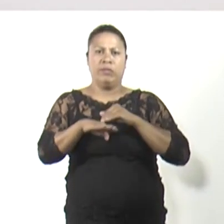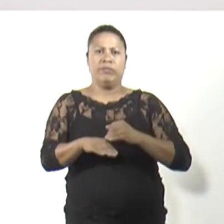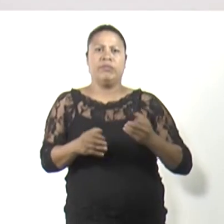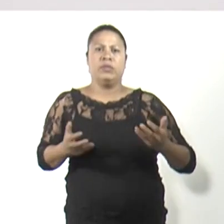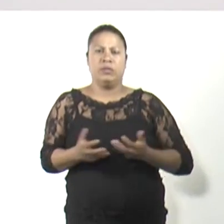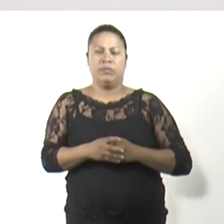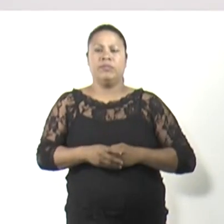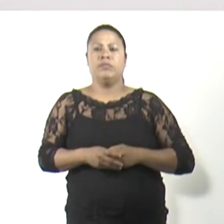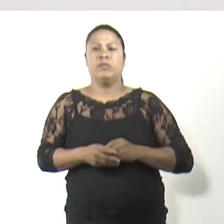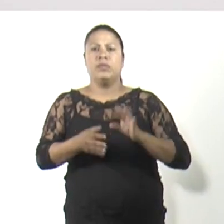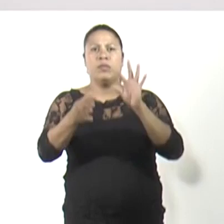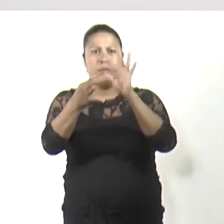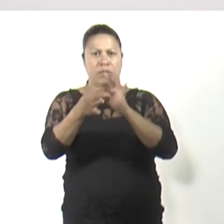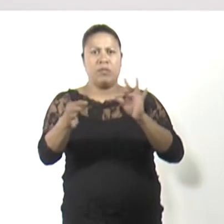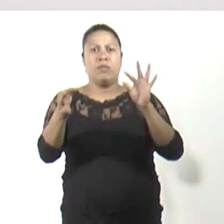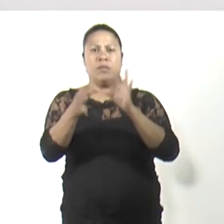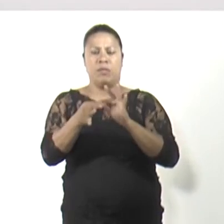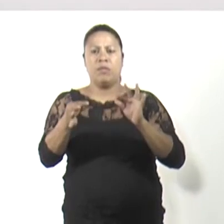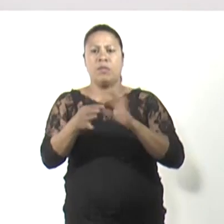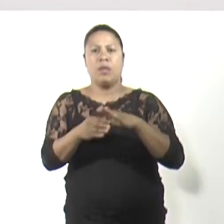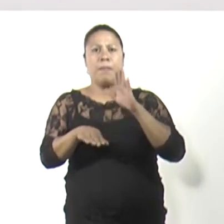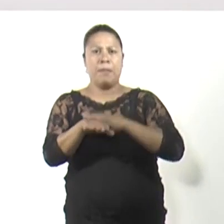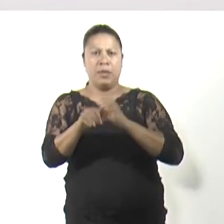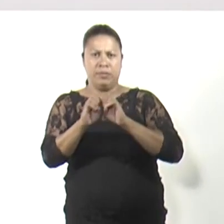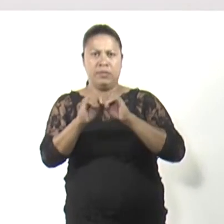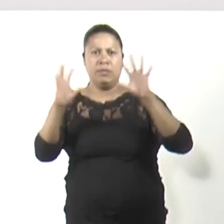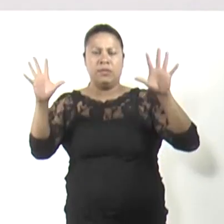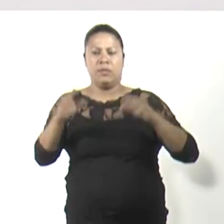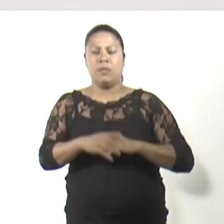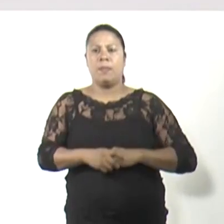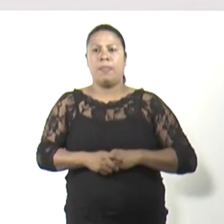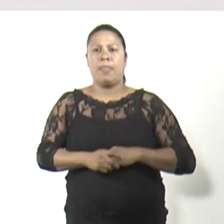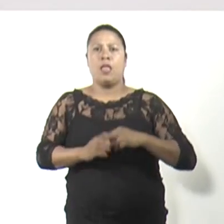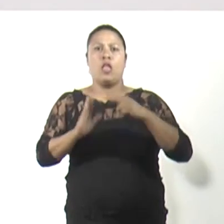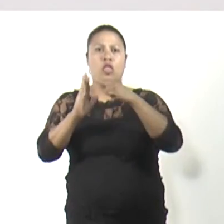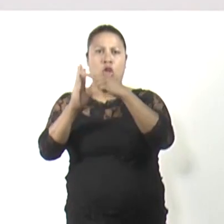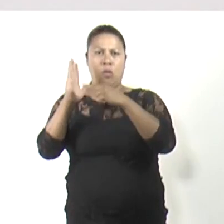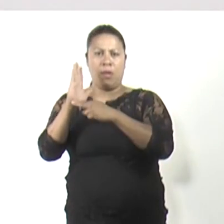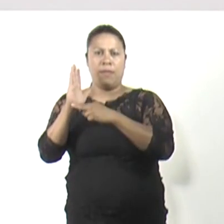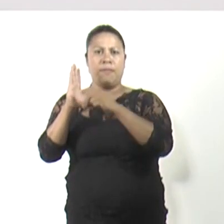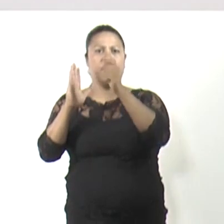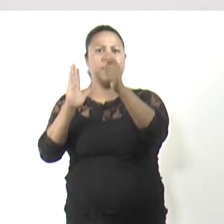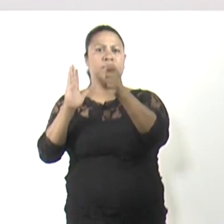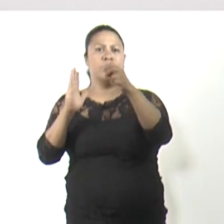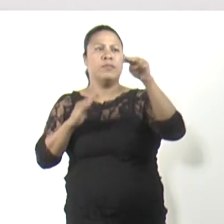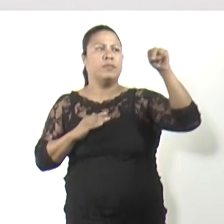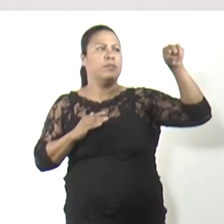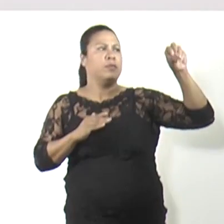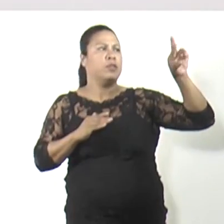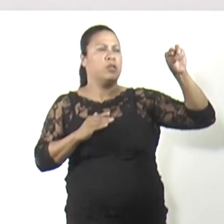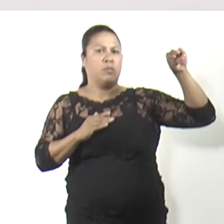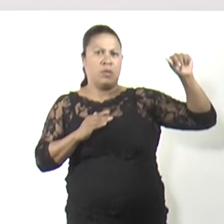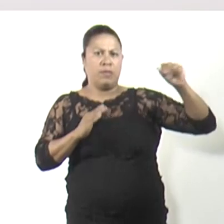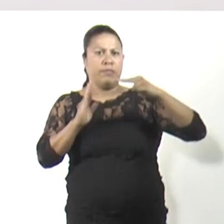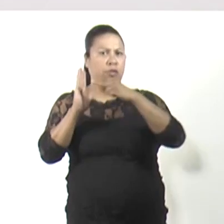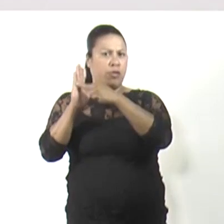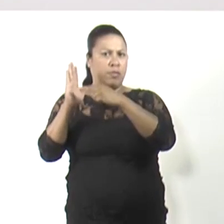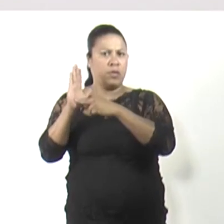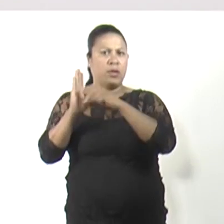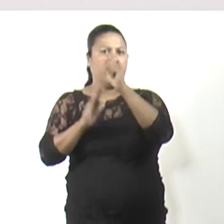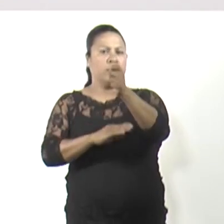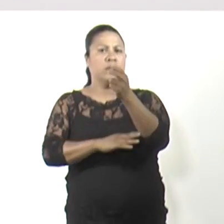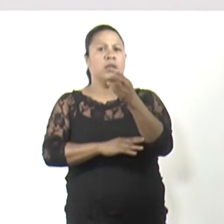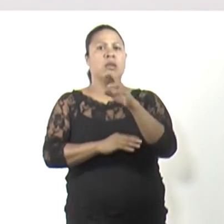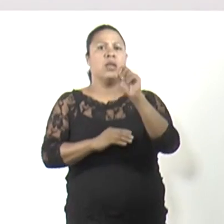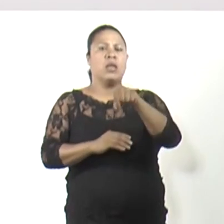remarcando para que vaya quedando muy claro. Norma, ¿qué es una norma? Una norma, regla sobre